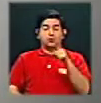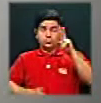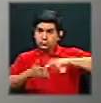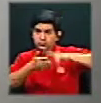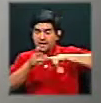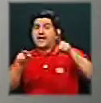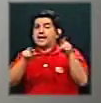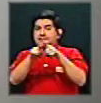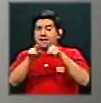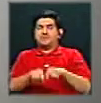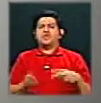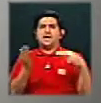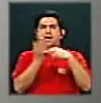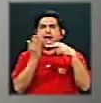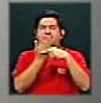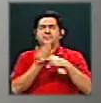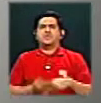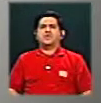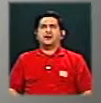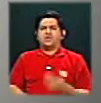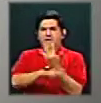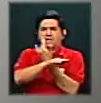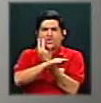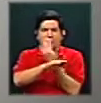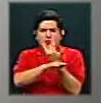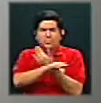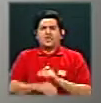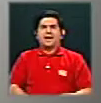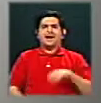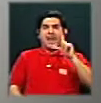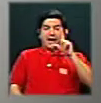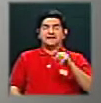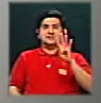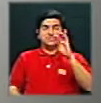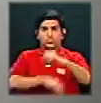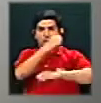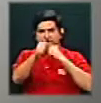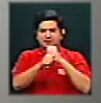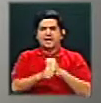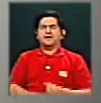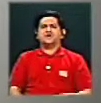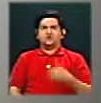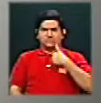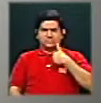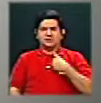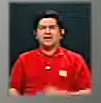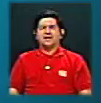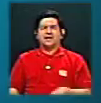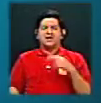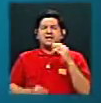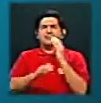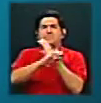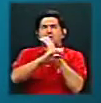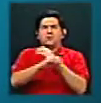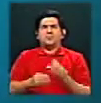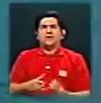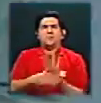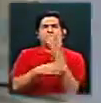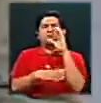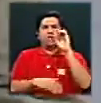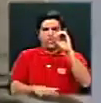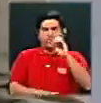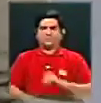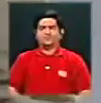leer además que el Jardín Botánico Lancaster cumple 40 años de proteger e investigar las orquídeas. En esta